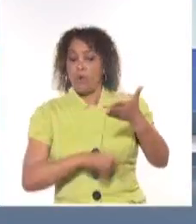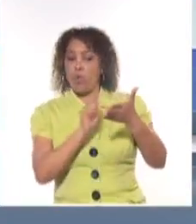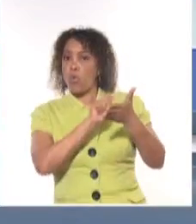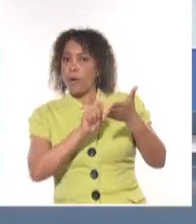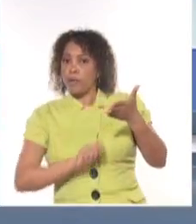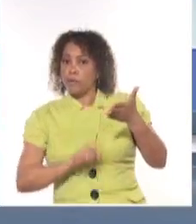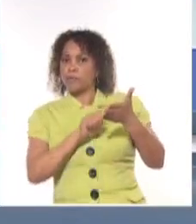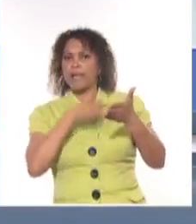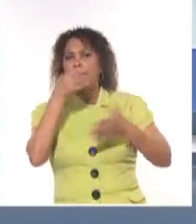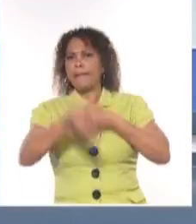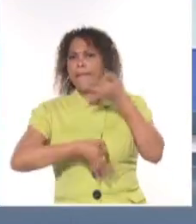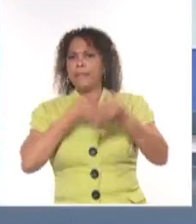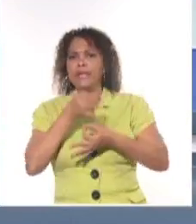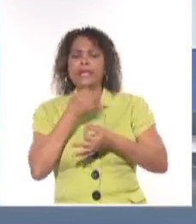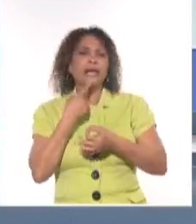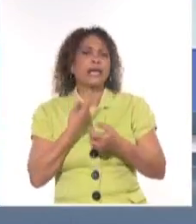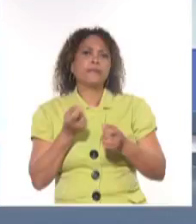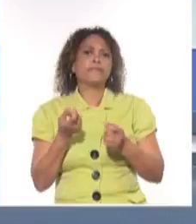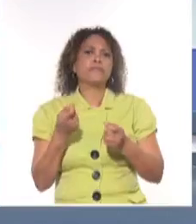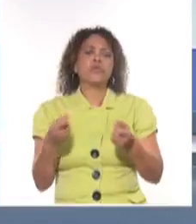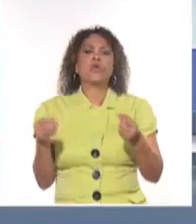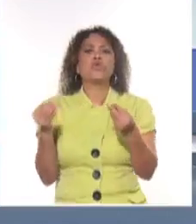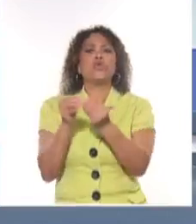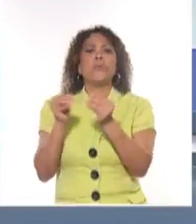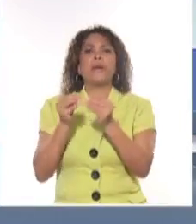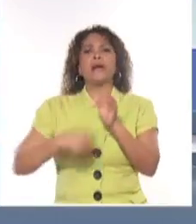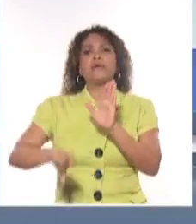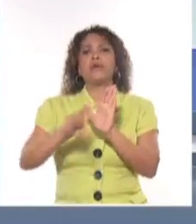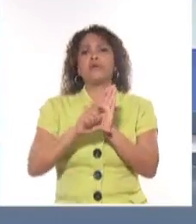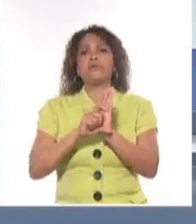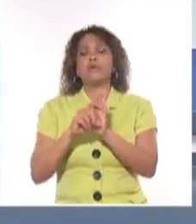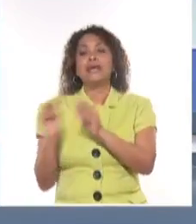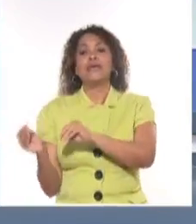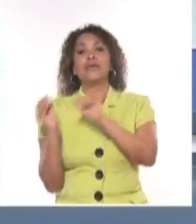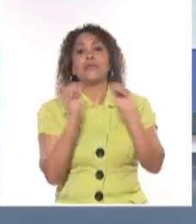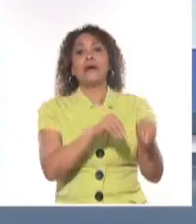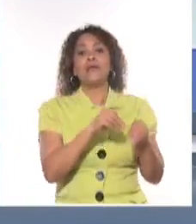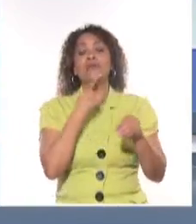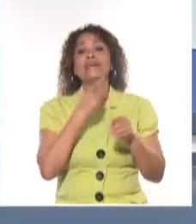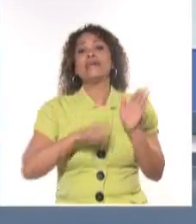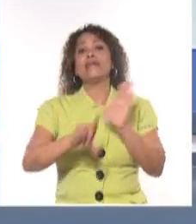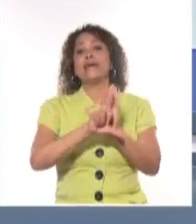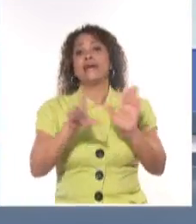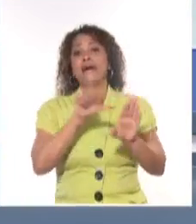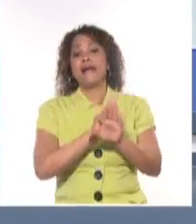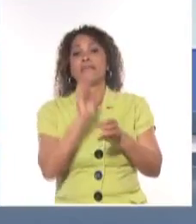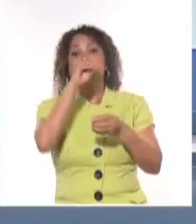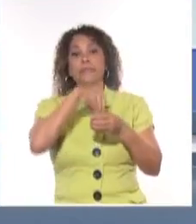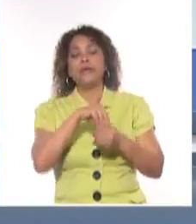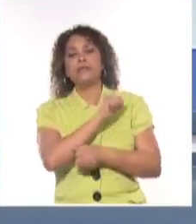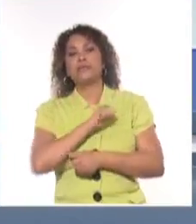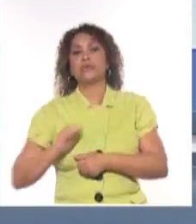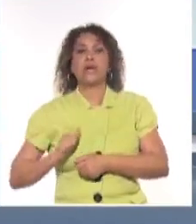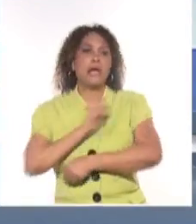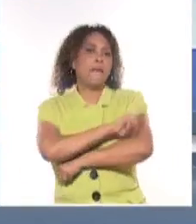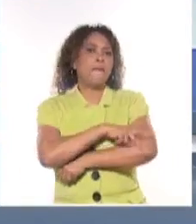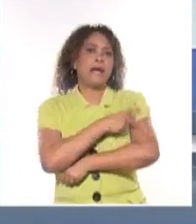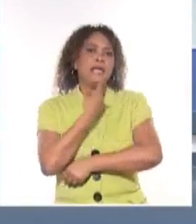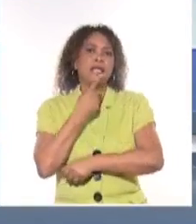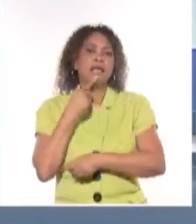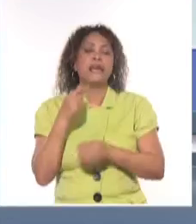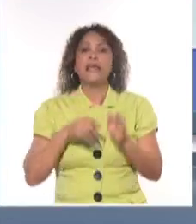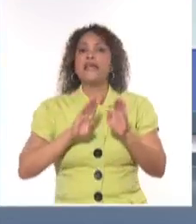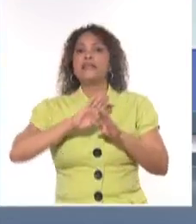proceder resulta inconstitucional, desde el traslado ilegal hasta el encarcelamiento en un país donde no han cometido ningún